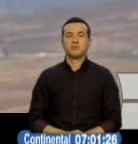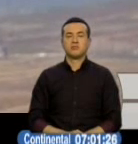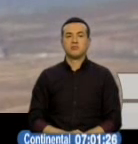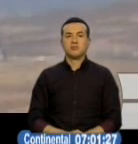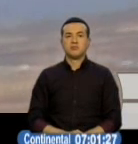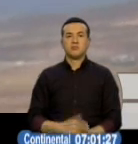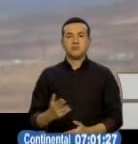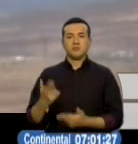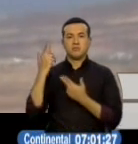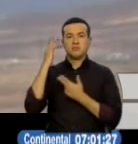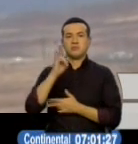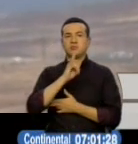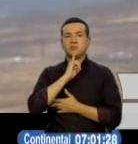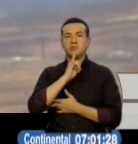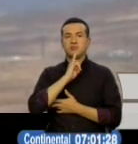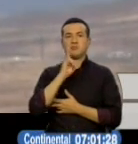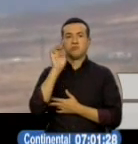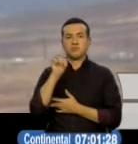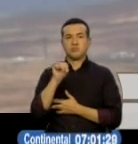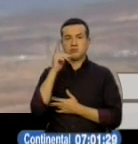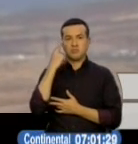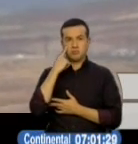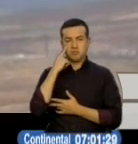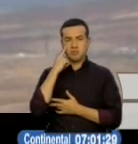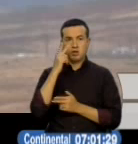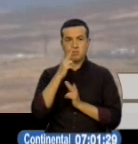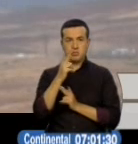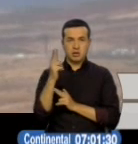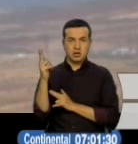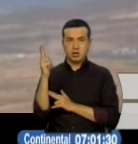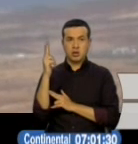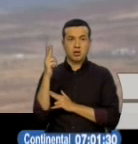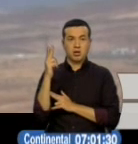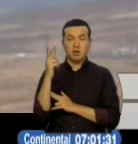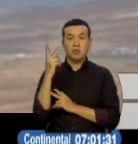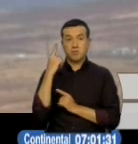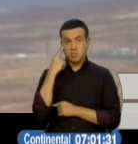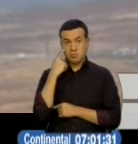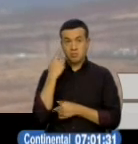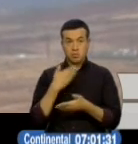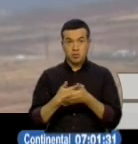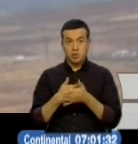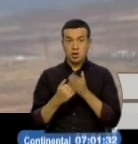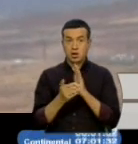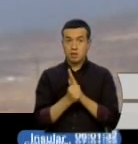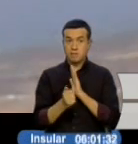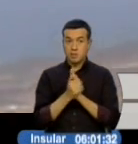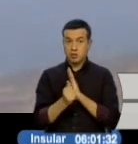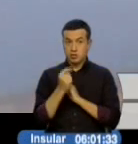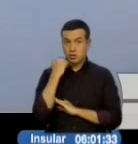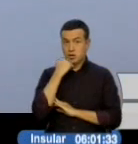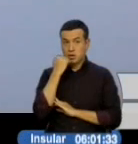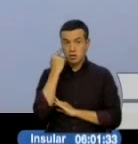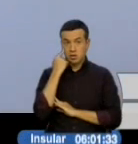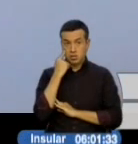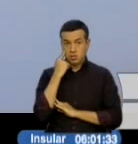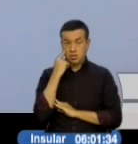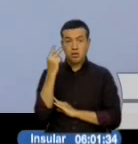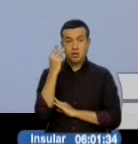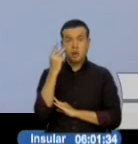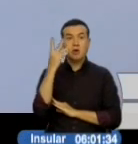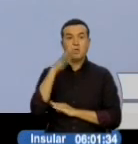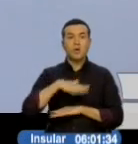El ejército de Estados Unidos realizó este martes una prueba militar sin precedentes para comprobar su capacidad de interceptar un misil balístico